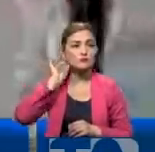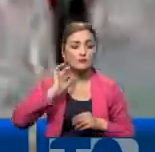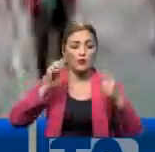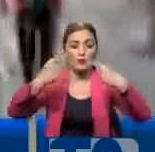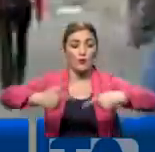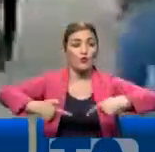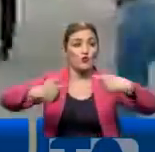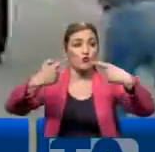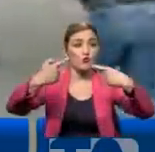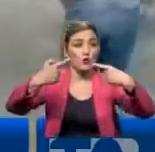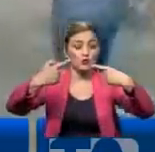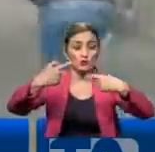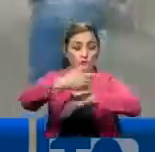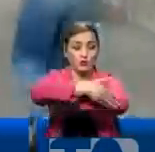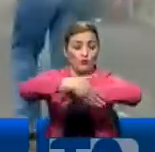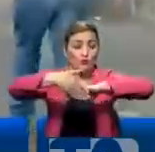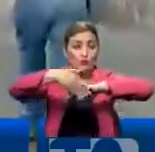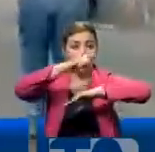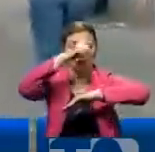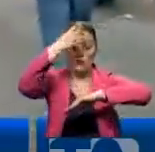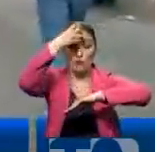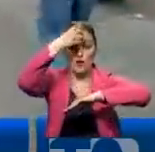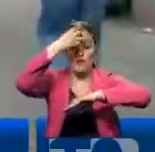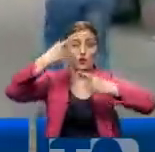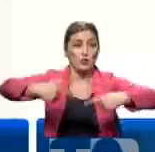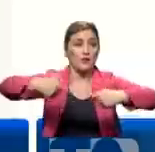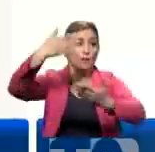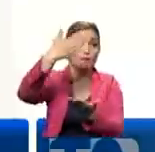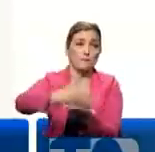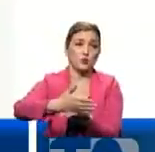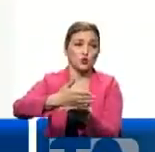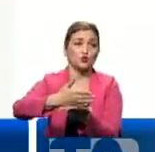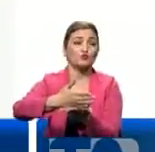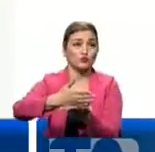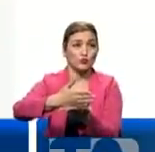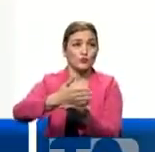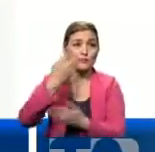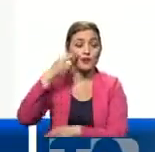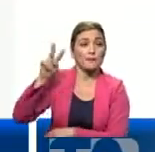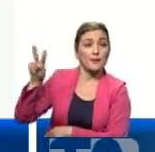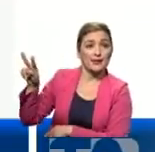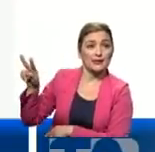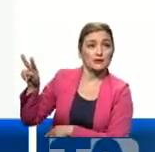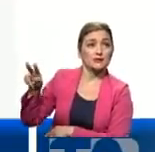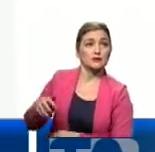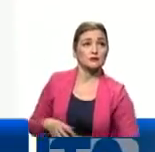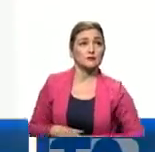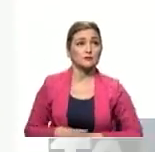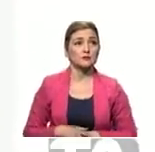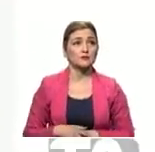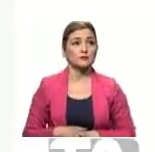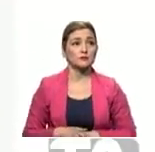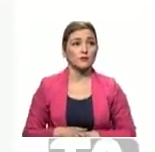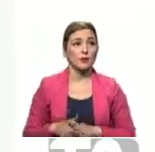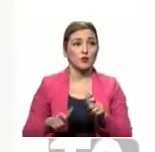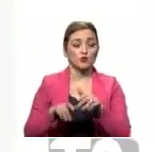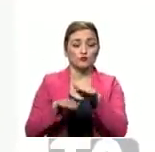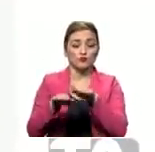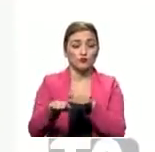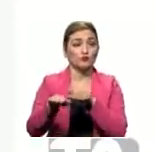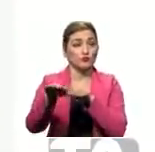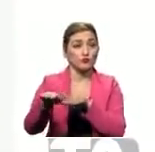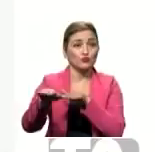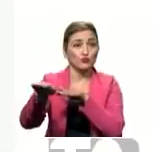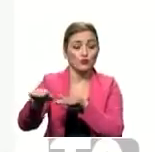en la autopista General Rumiñahui por las protestas que se registran en ese sector. Miren, así es la manera en que se moviliza la ciudadanía